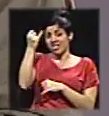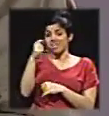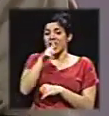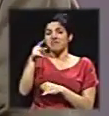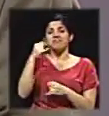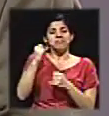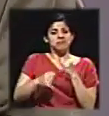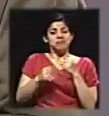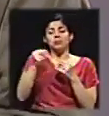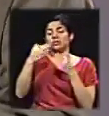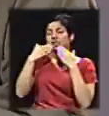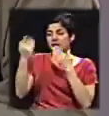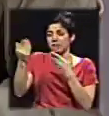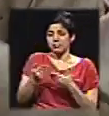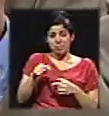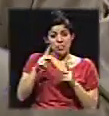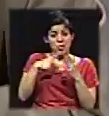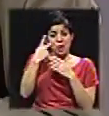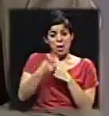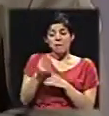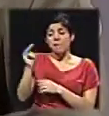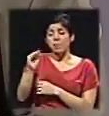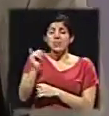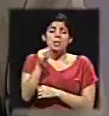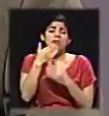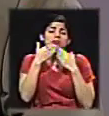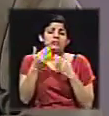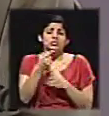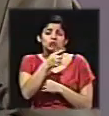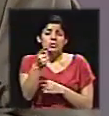muchísimo su presencia en el programa, don Manuel. Y a ustedes